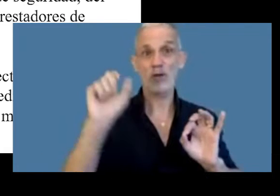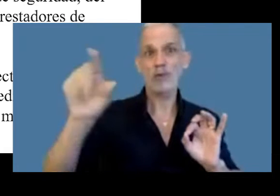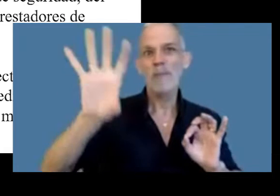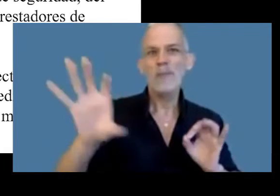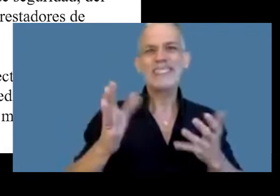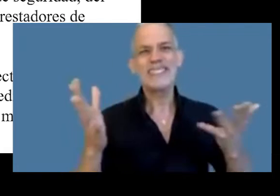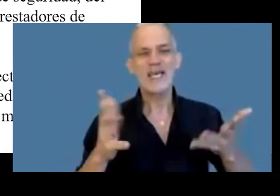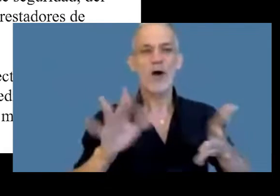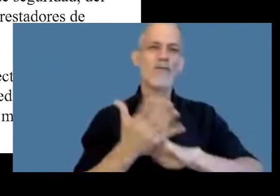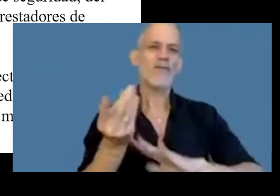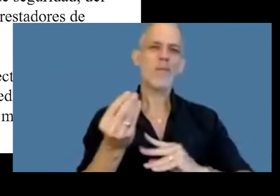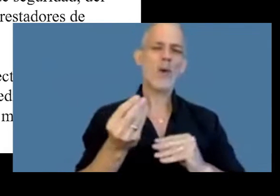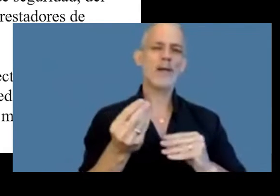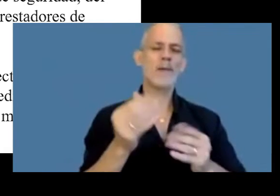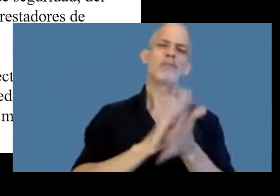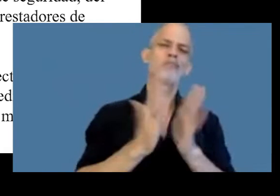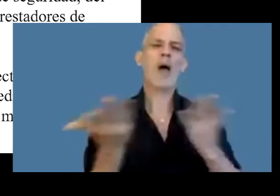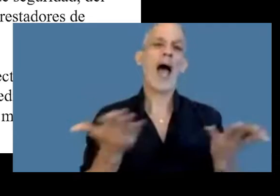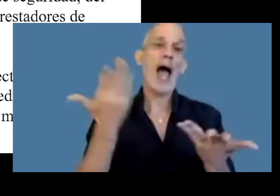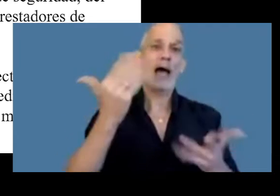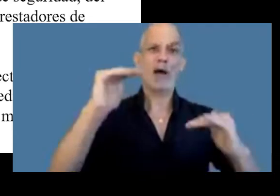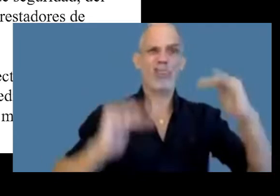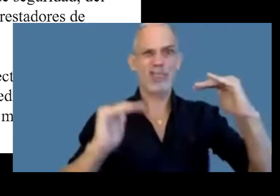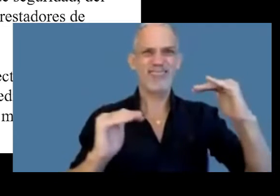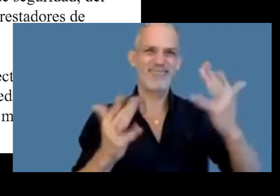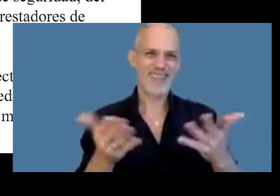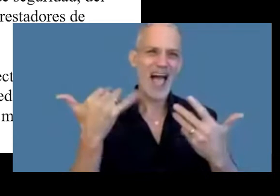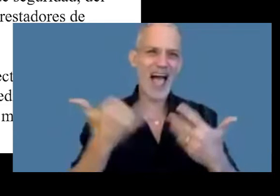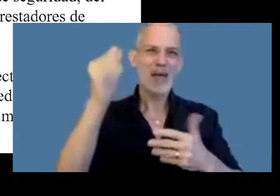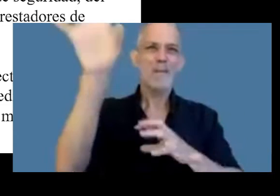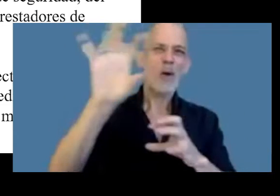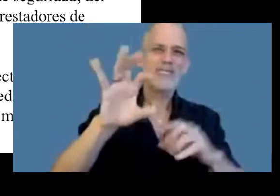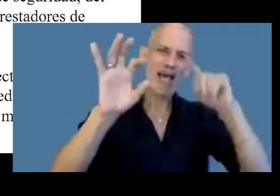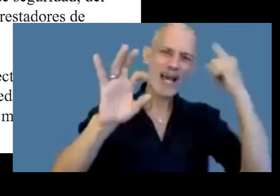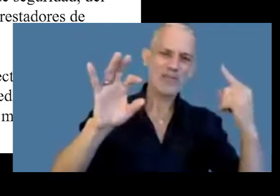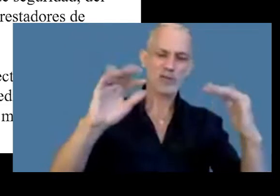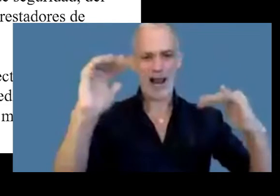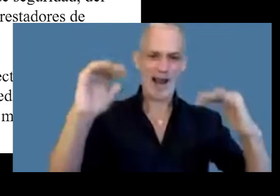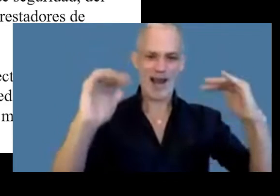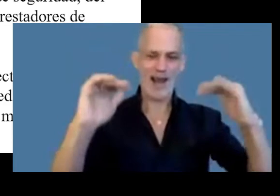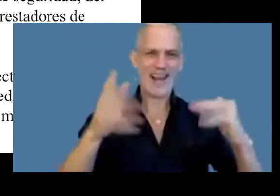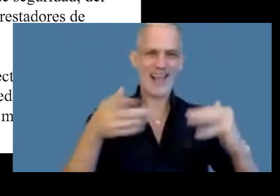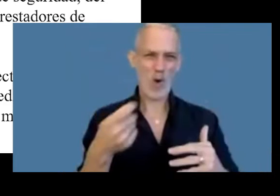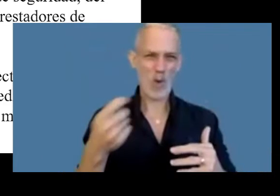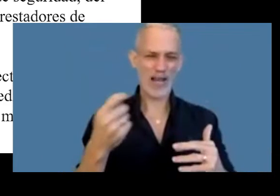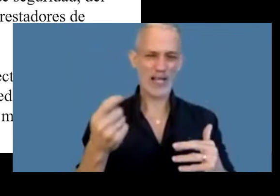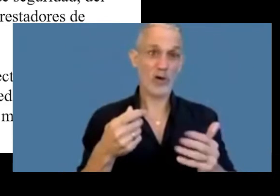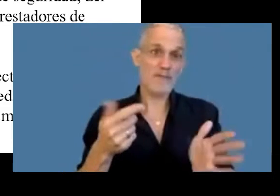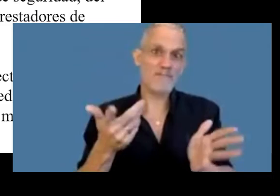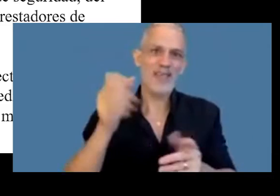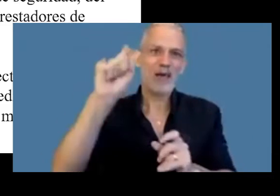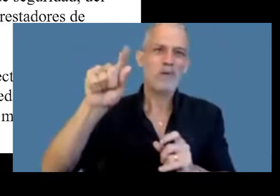de compensar eventuales asimetrías que pudieran existir respecto de aquellas jurisdicciones que